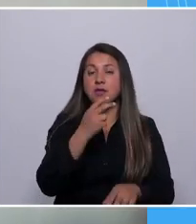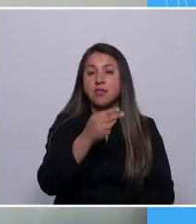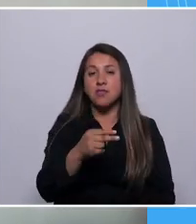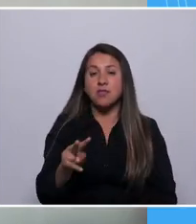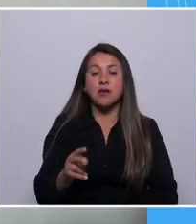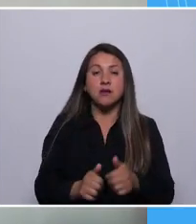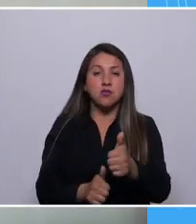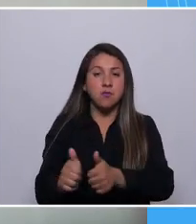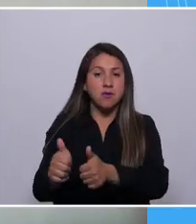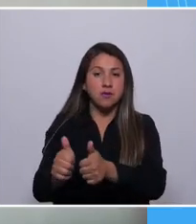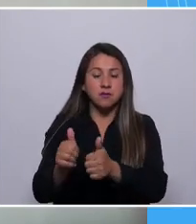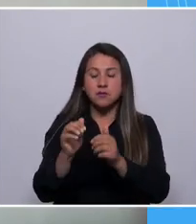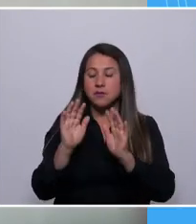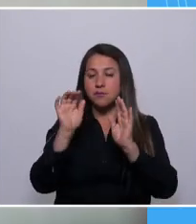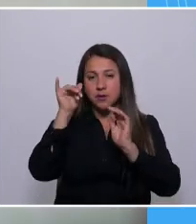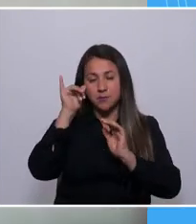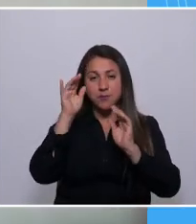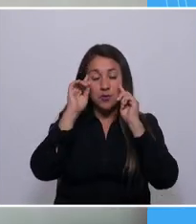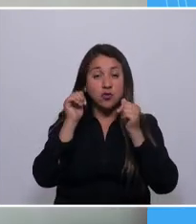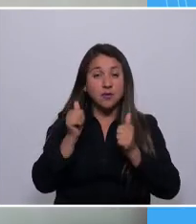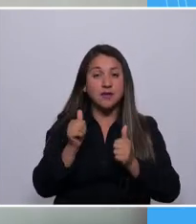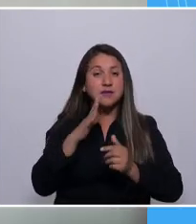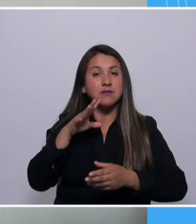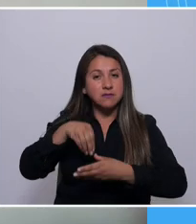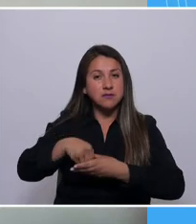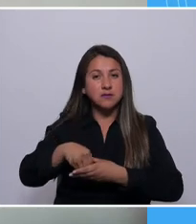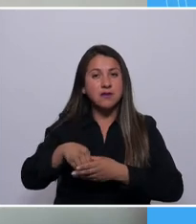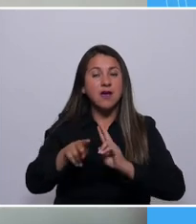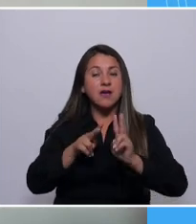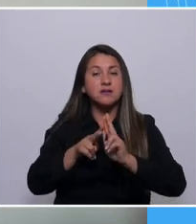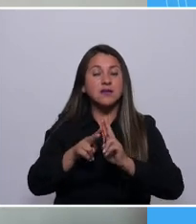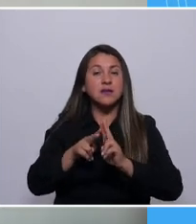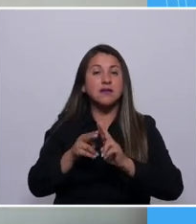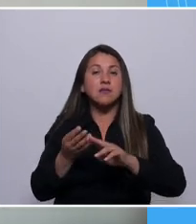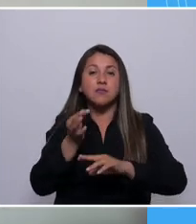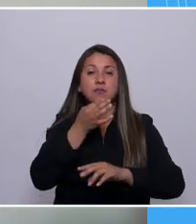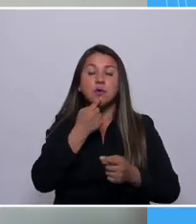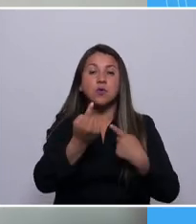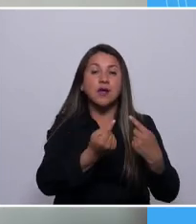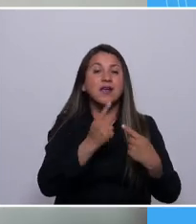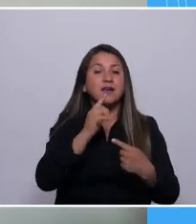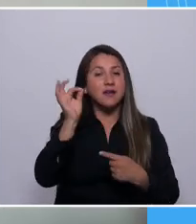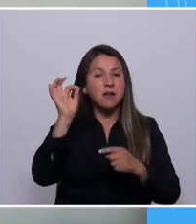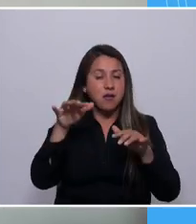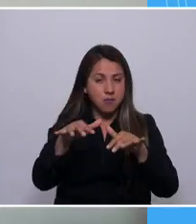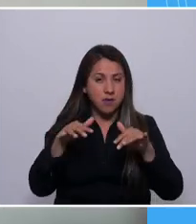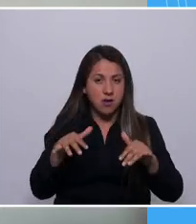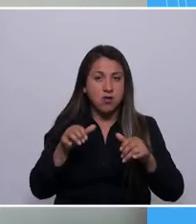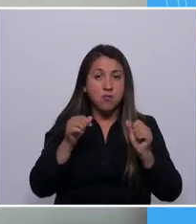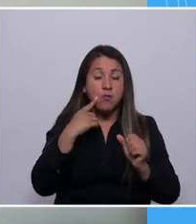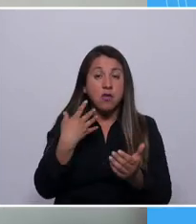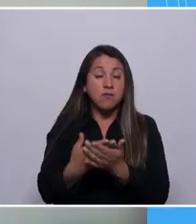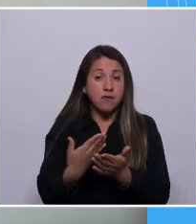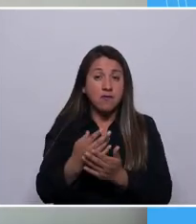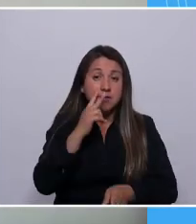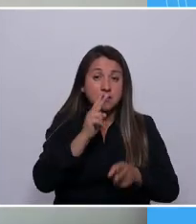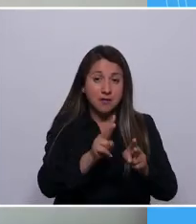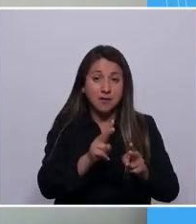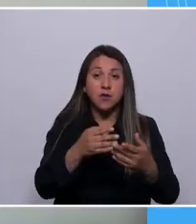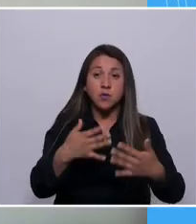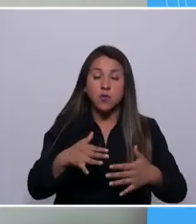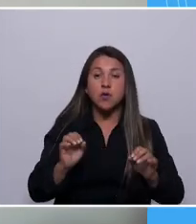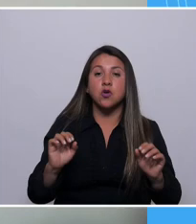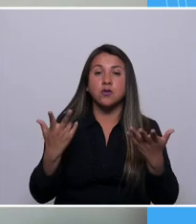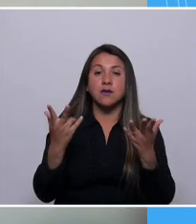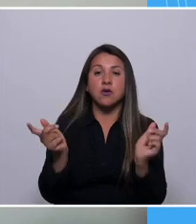competencia, sino que pasarán directamente al Pleno para ser votadas. Como se puede constatar, realmente estamos frente a una octava